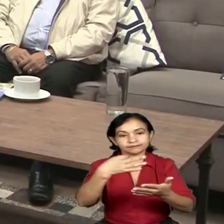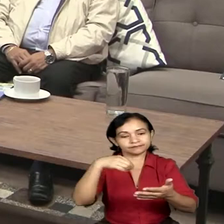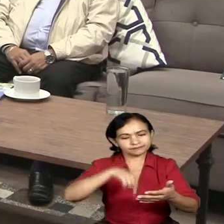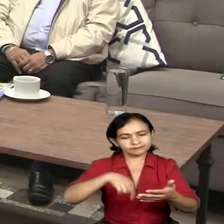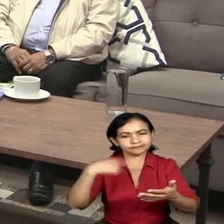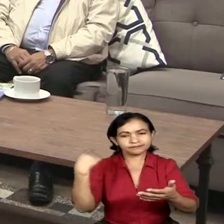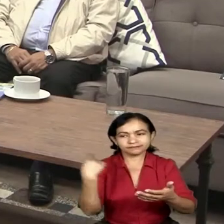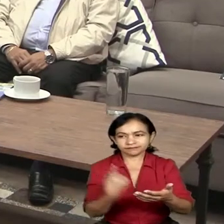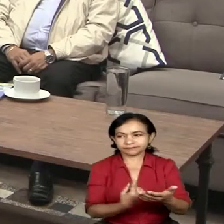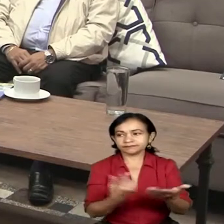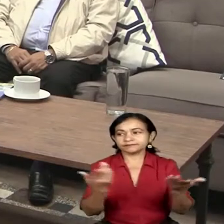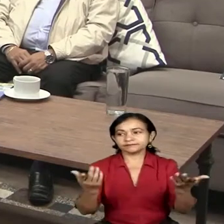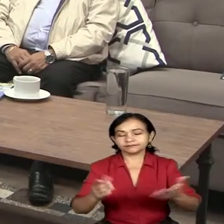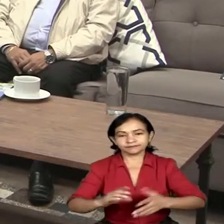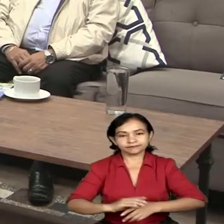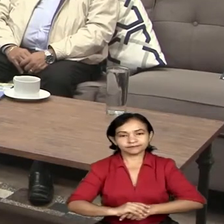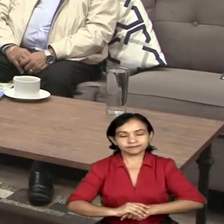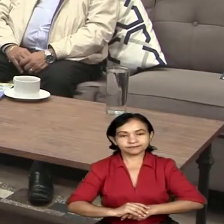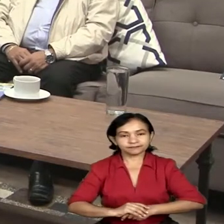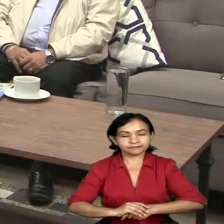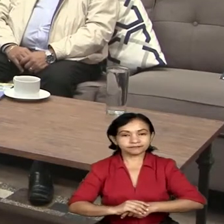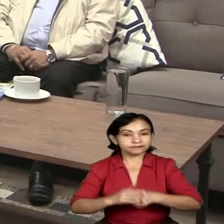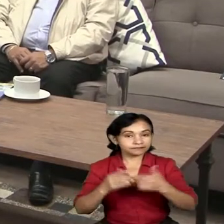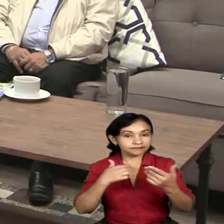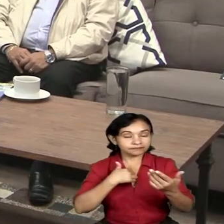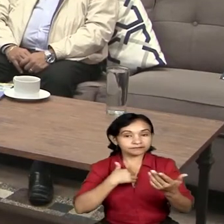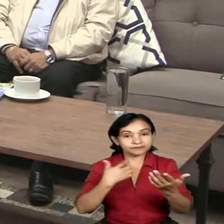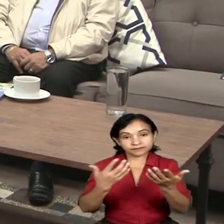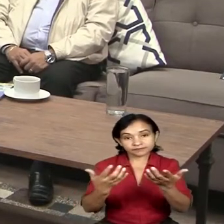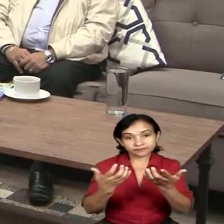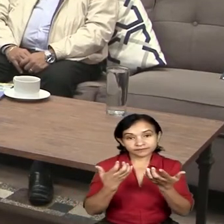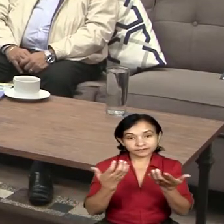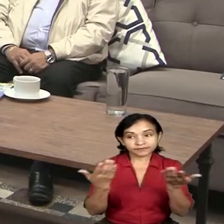Y sí quisiera